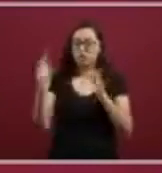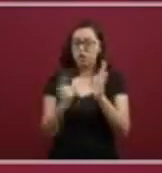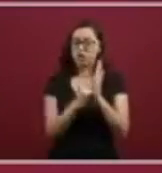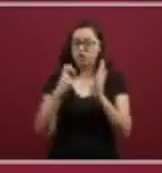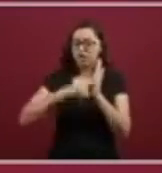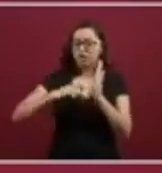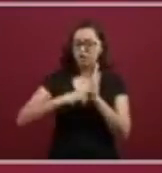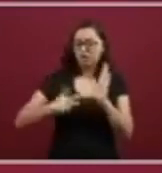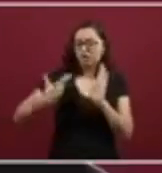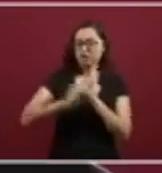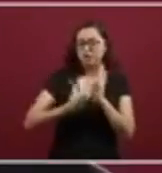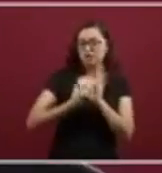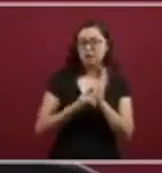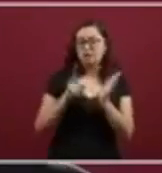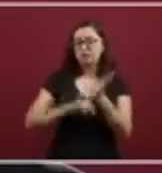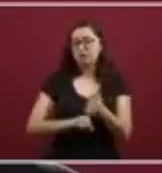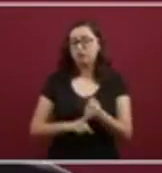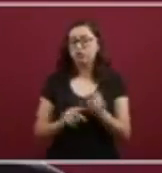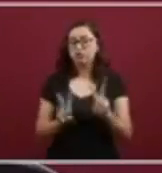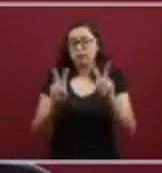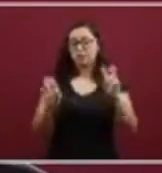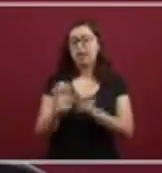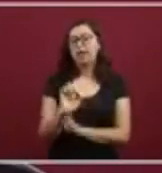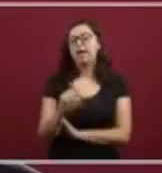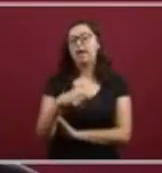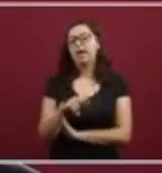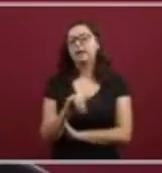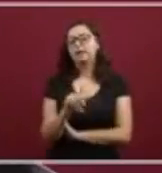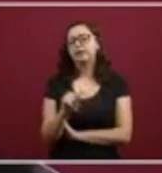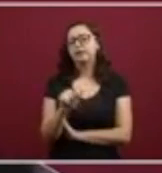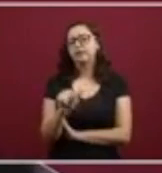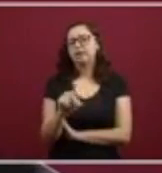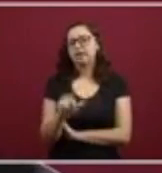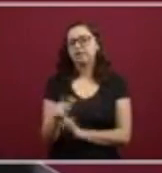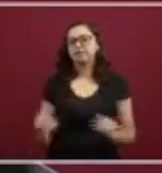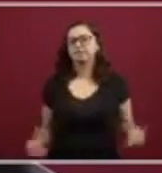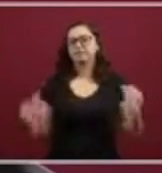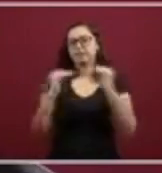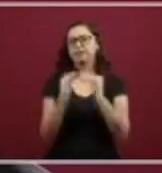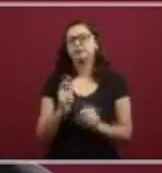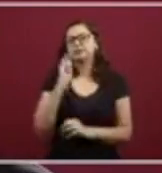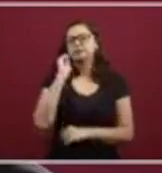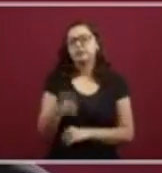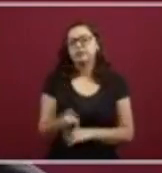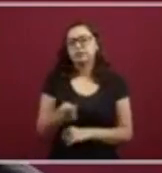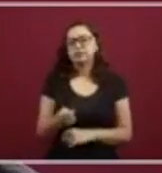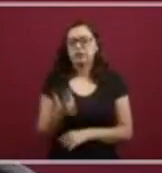la equidad. Esto quiere decir que vamos a tener que trabajar